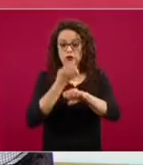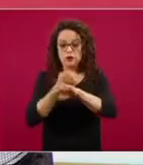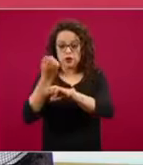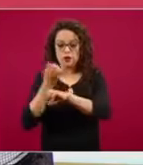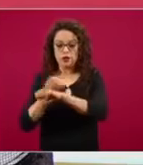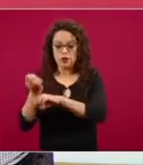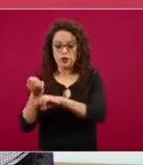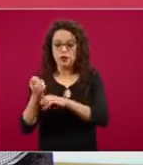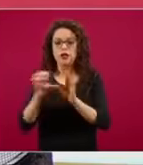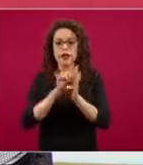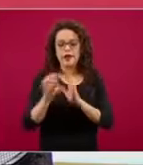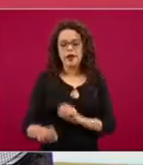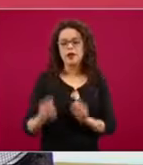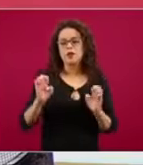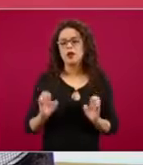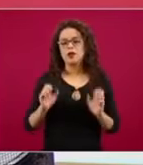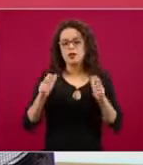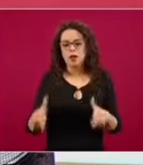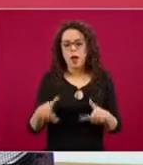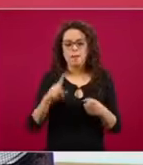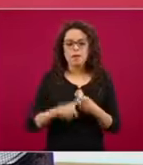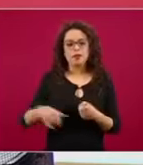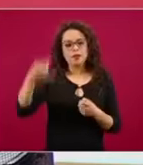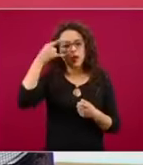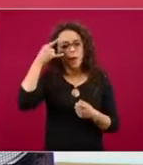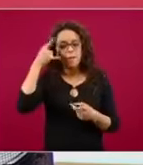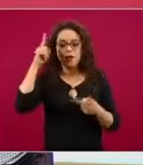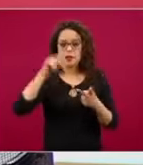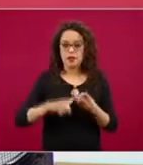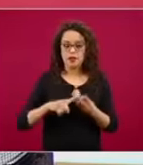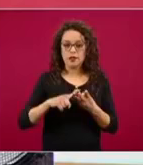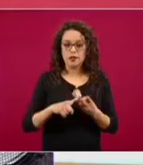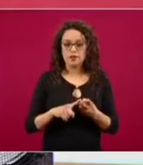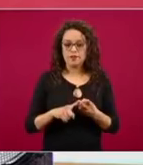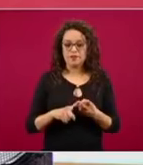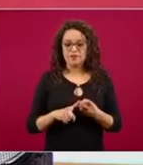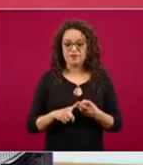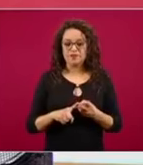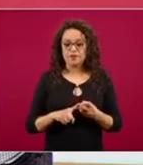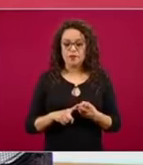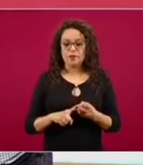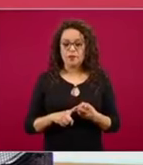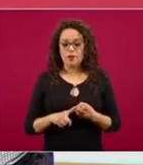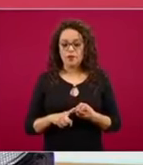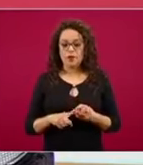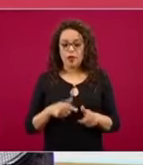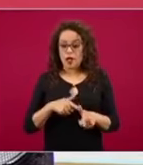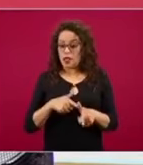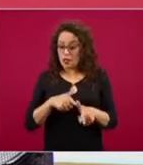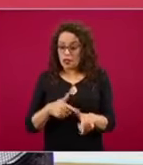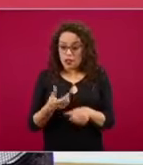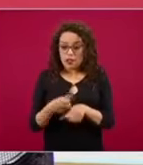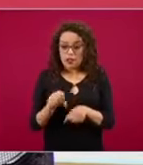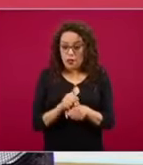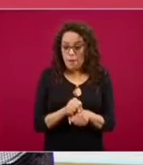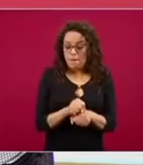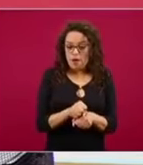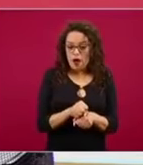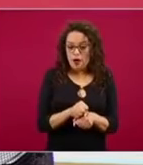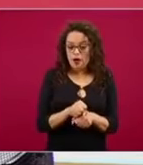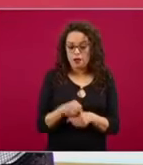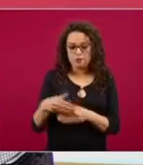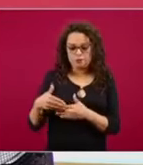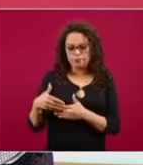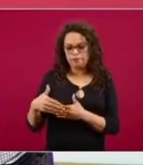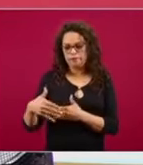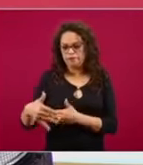sido Chiapas, Campeche, en donde en semanas enteras no han tenido más de 10 o